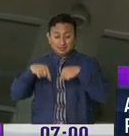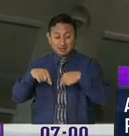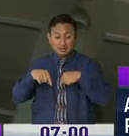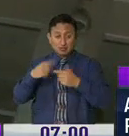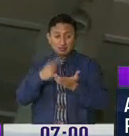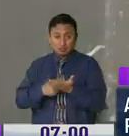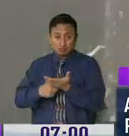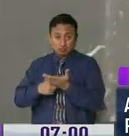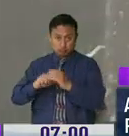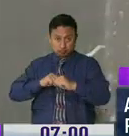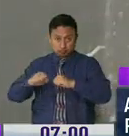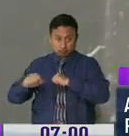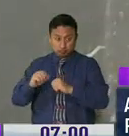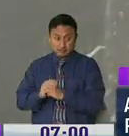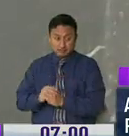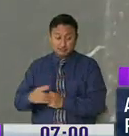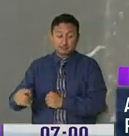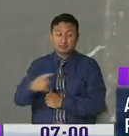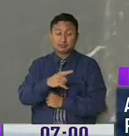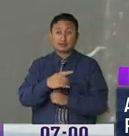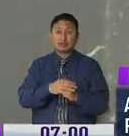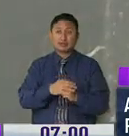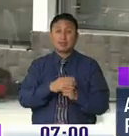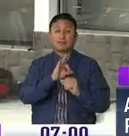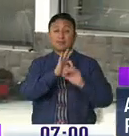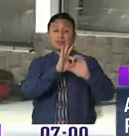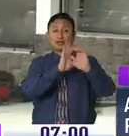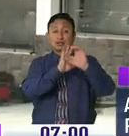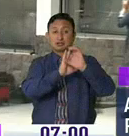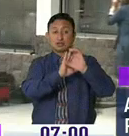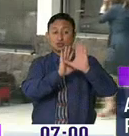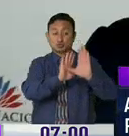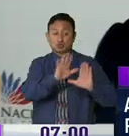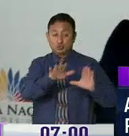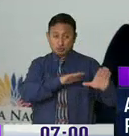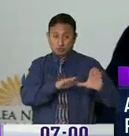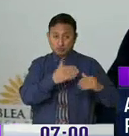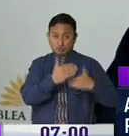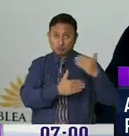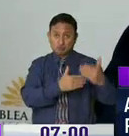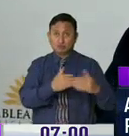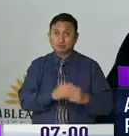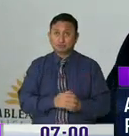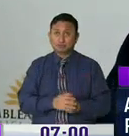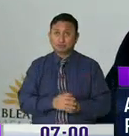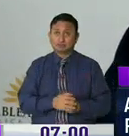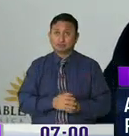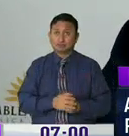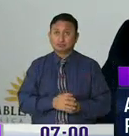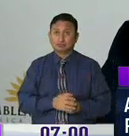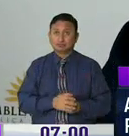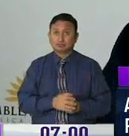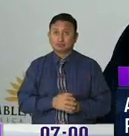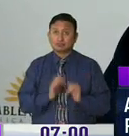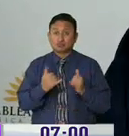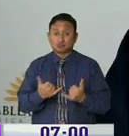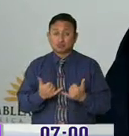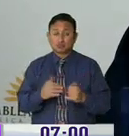del Consejo de Participación Ciudadana avancen. En este momento lo que el Consejo de